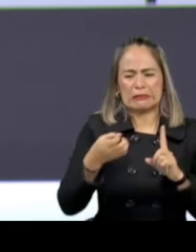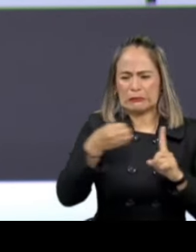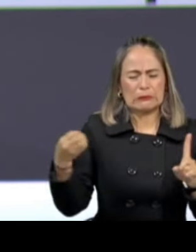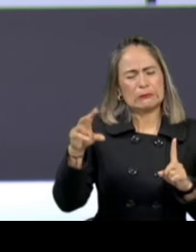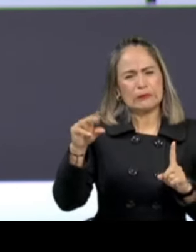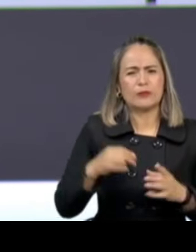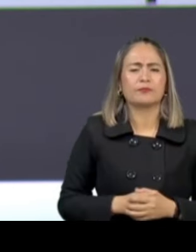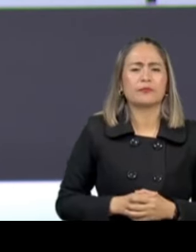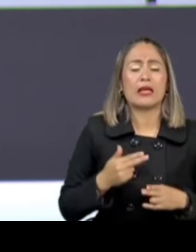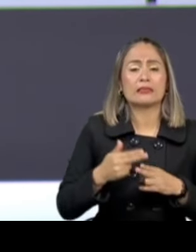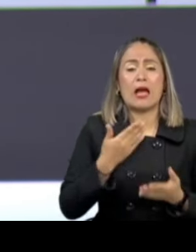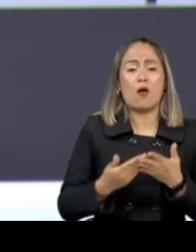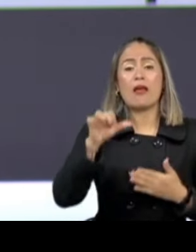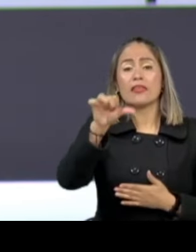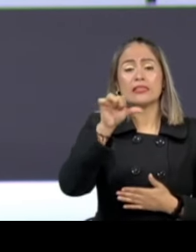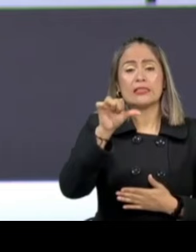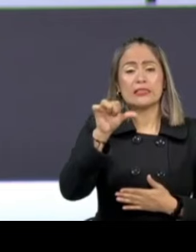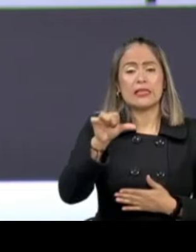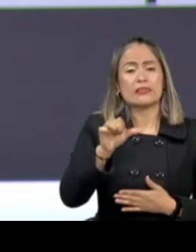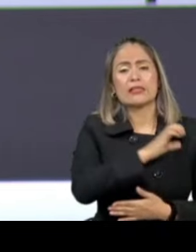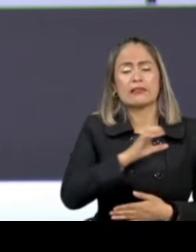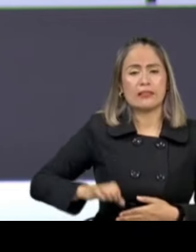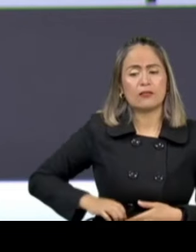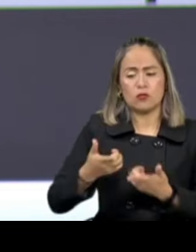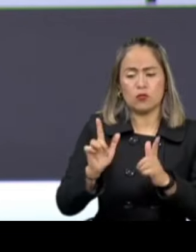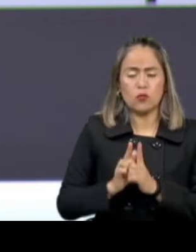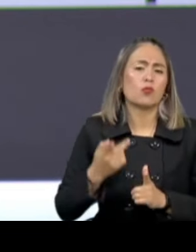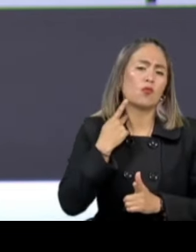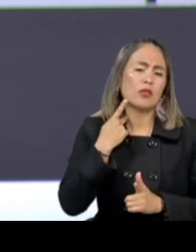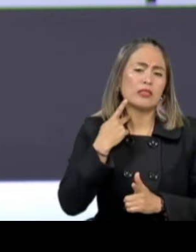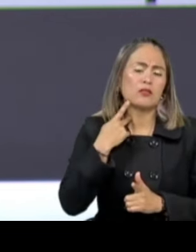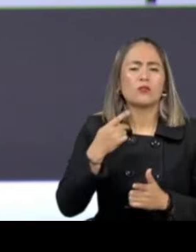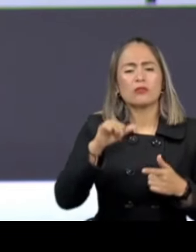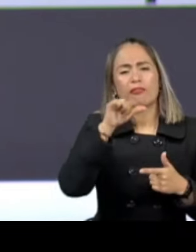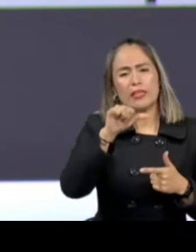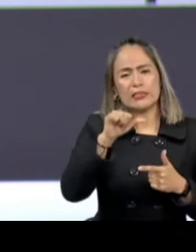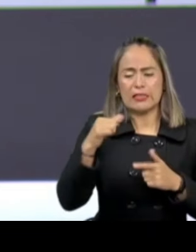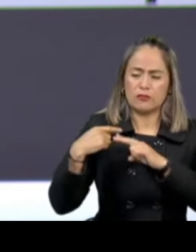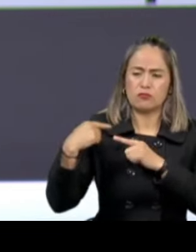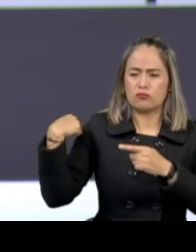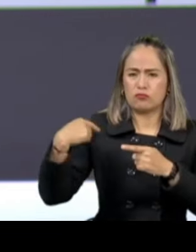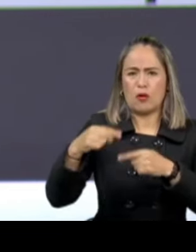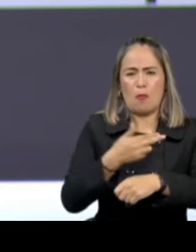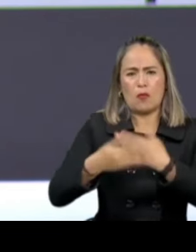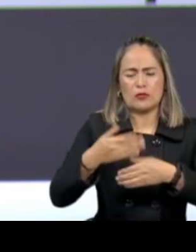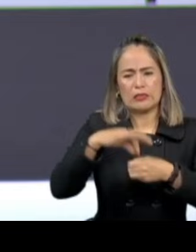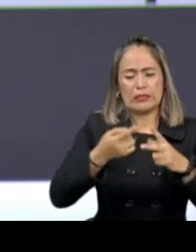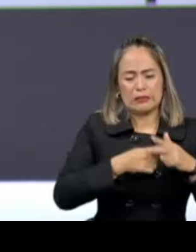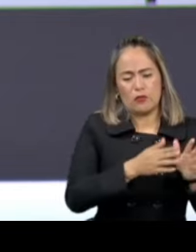hasta ahora 16 aspirantes de todos los partidos políticos han sido asesinados en lo que va de este proceso